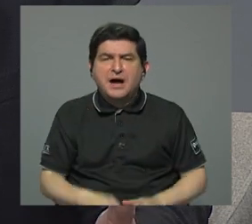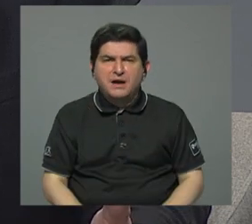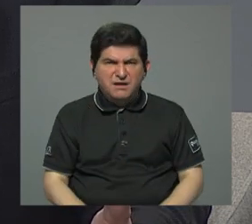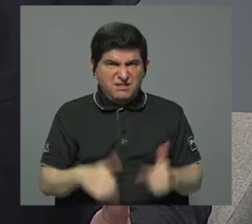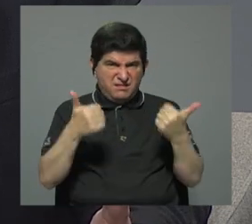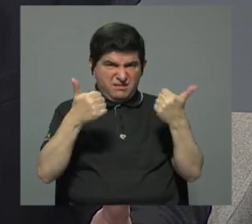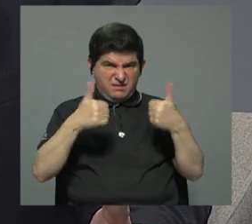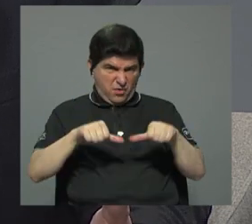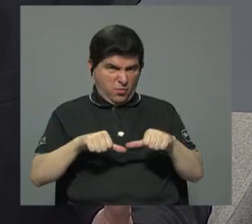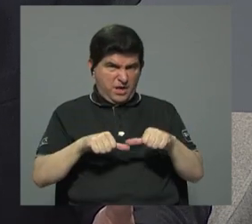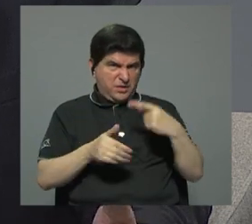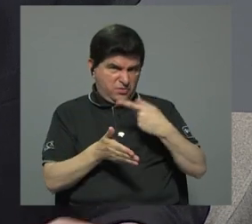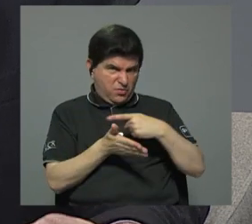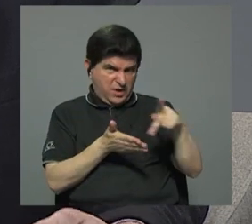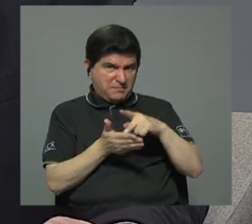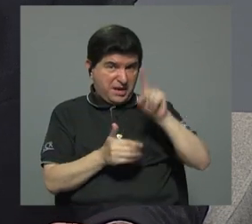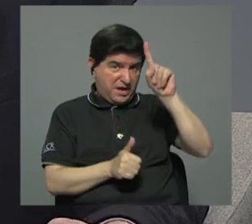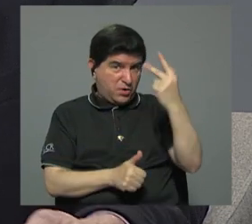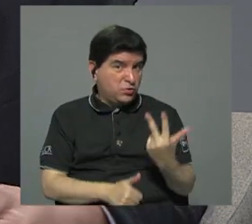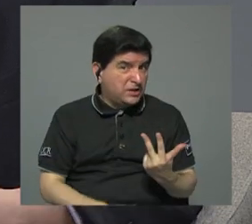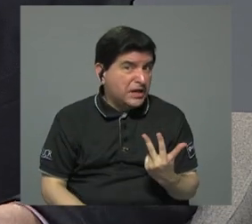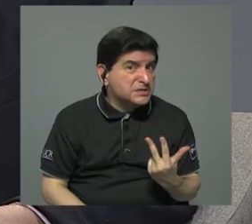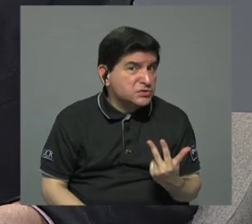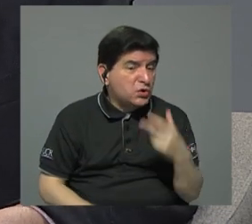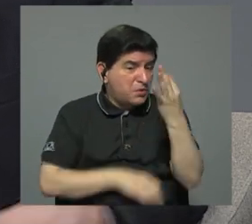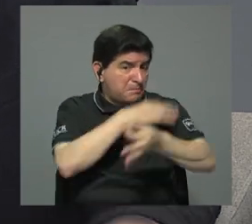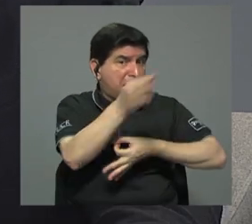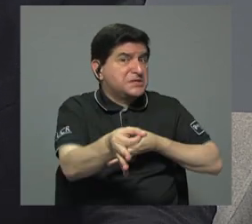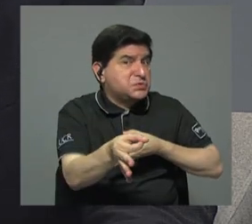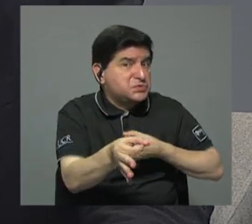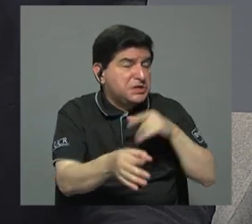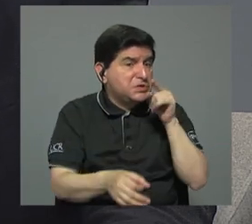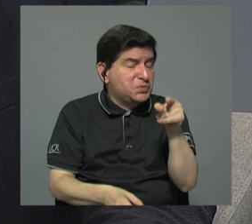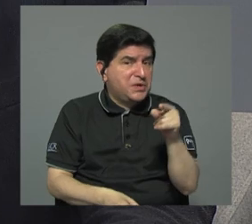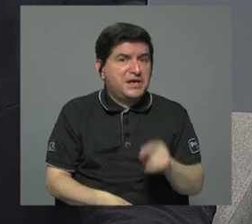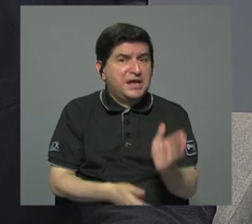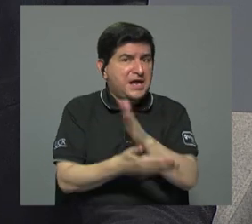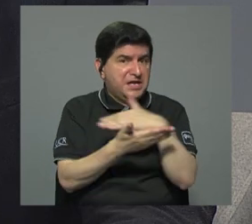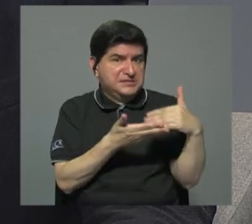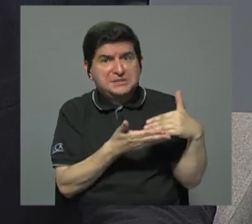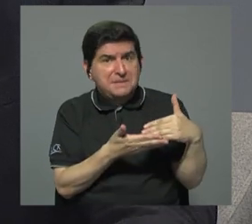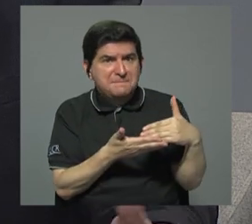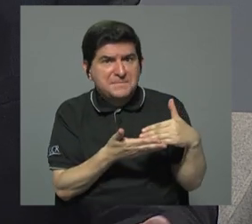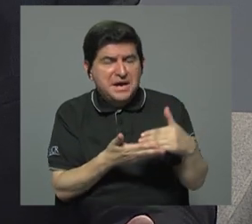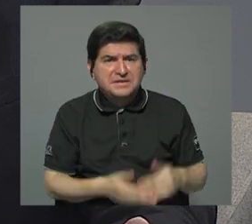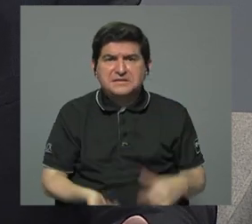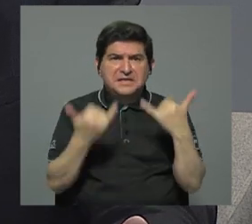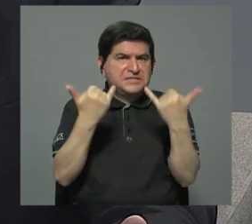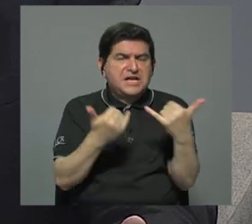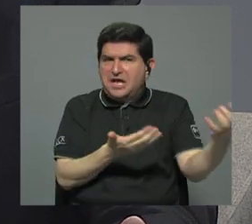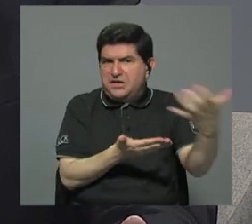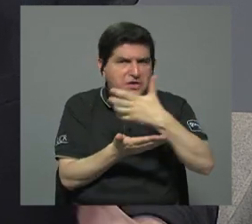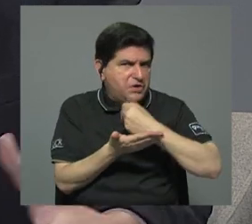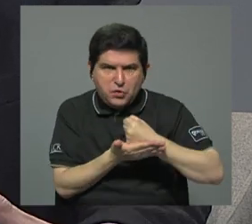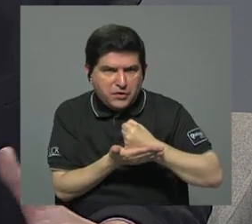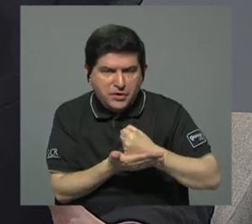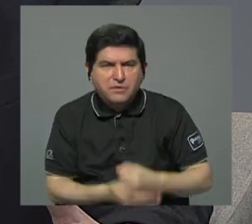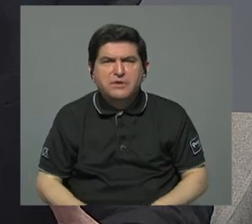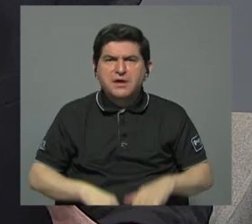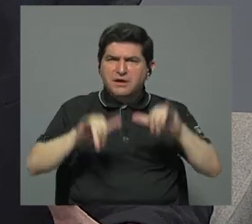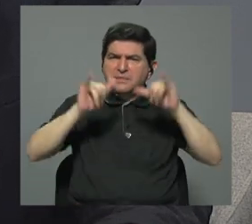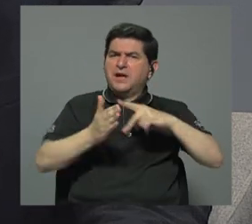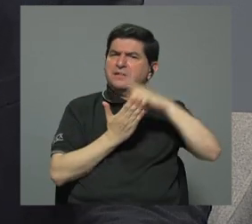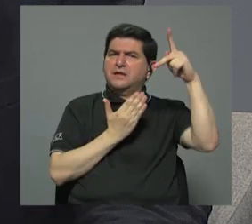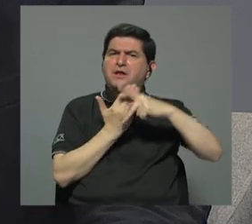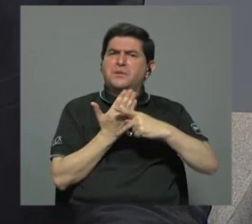de acuerdo en tributar un tercio y sustituir ese tercio que se está dejando de percibir para mantener